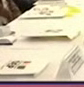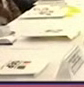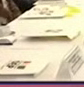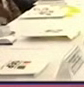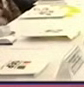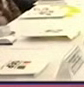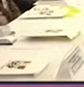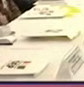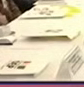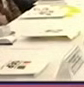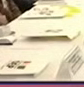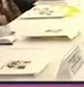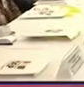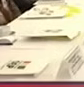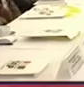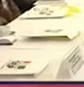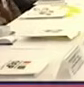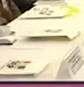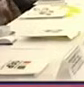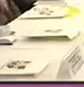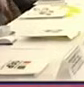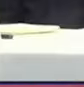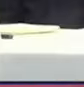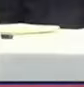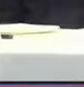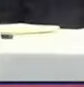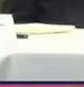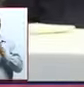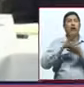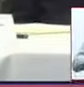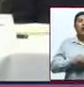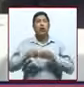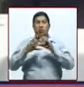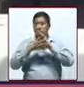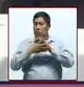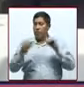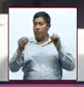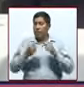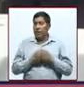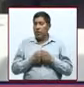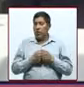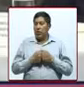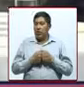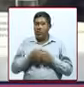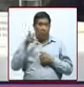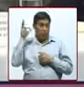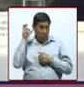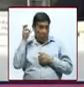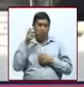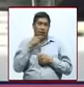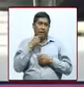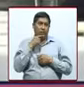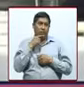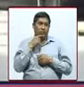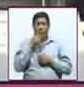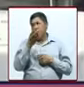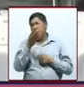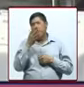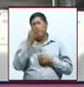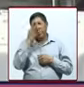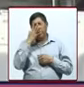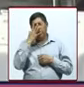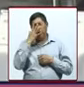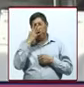su adversario principal a lo largo de la historia, podríamos decir, es lo que hemos escuchado. Lo que logró